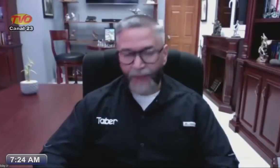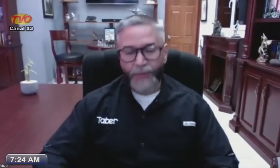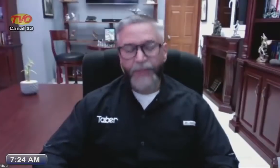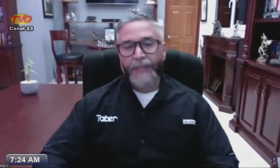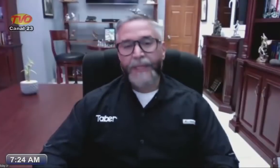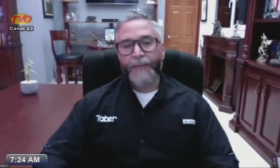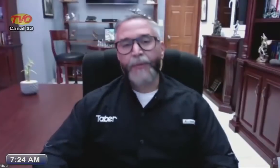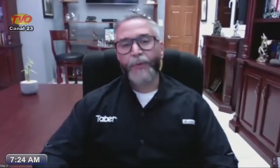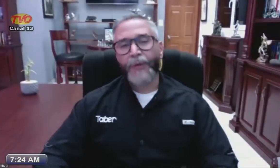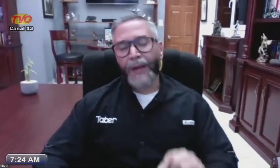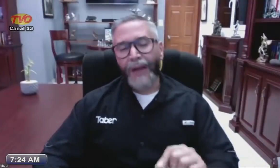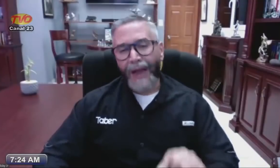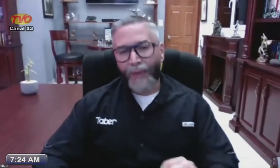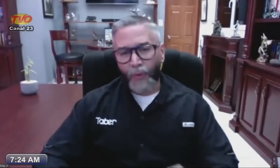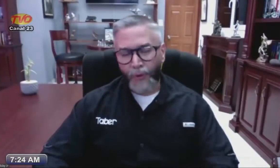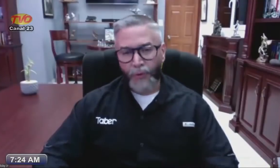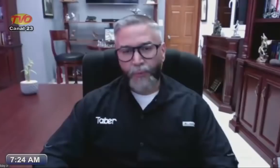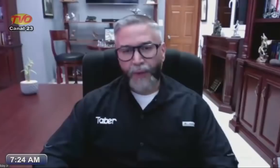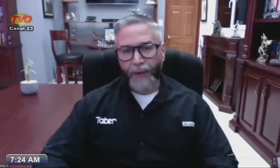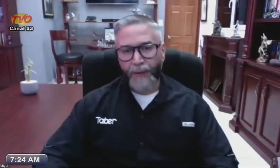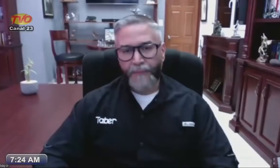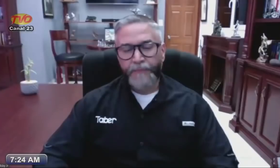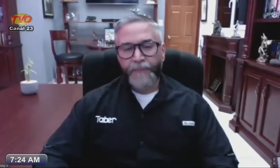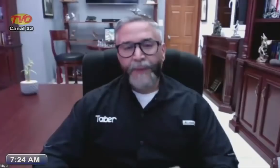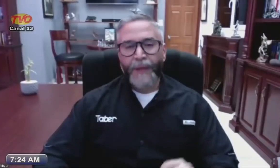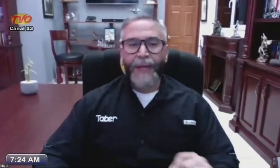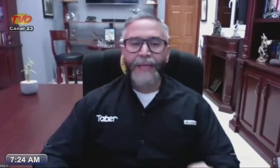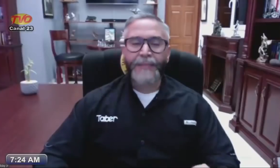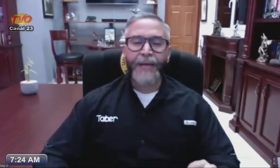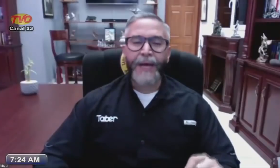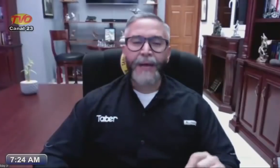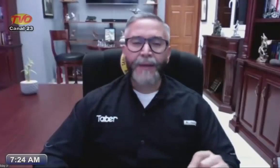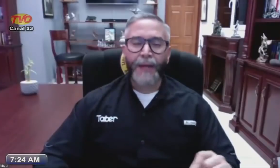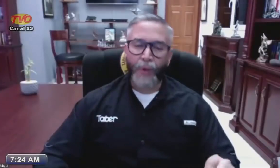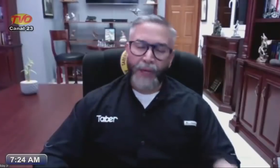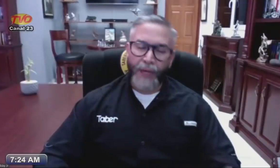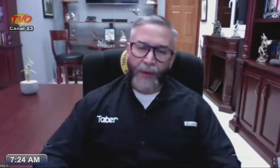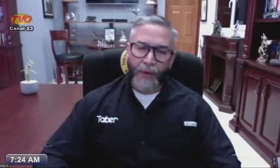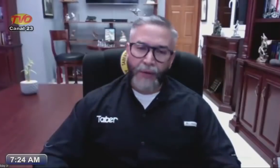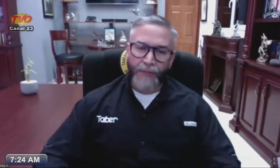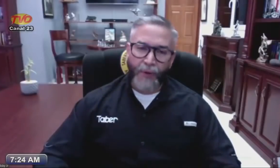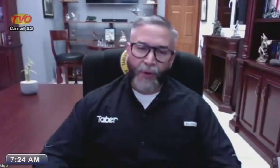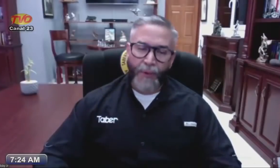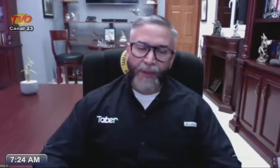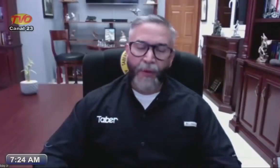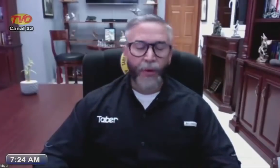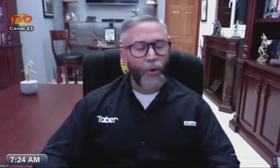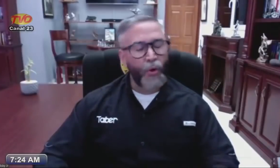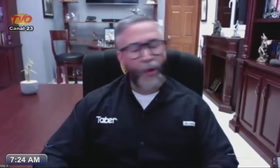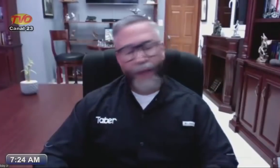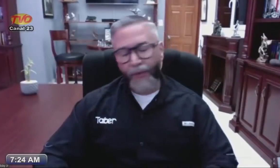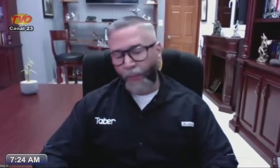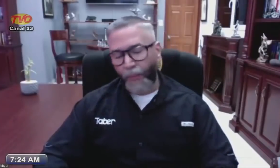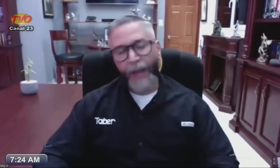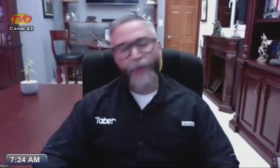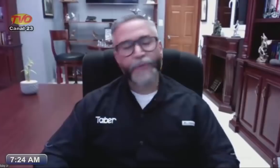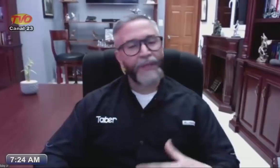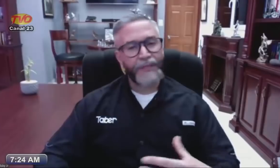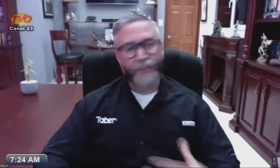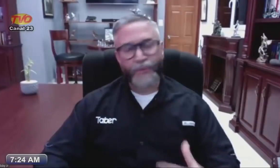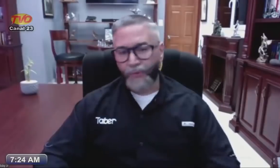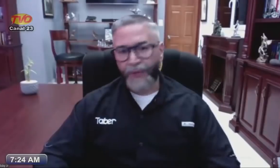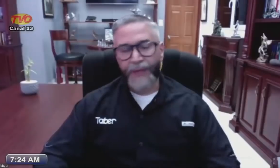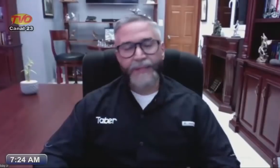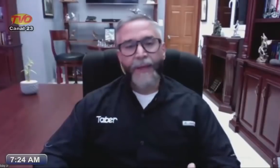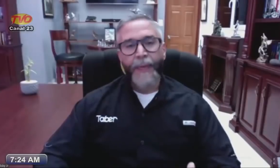dos lados debemos poner cada uno de su papel la iglesia católica en aquel entonces bueno lo mediador gloria a dios por ello